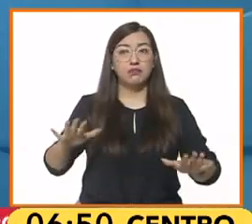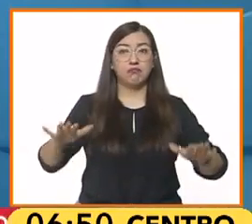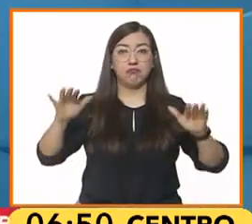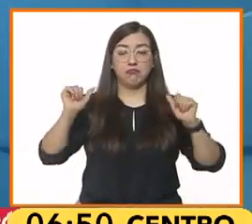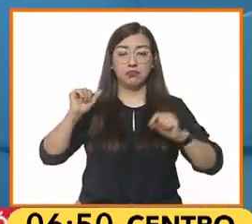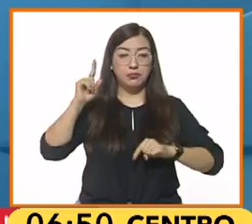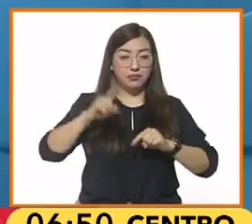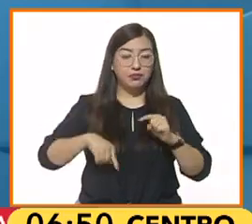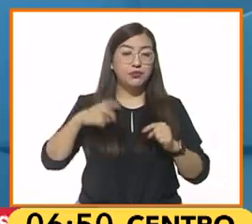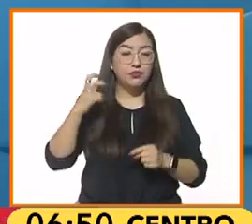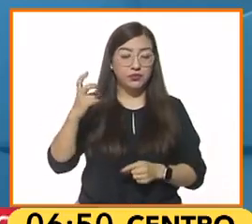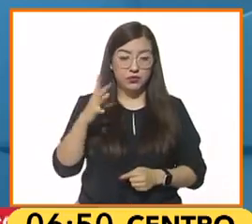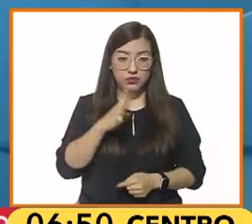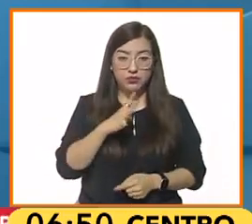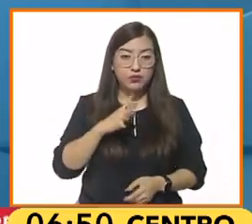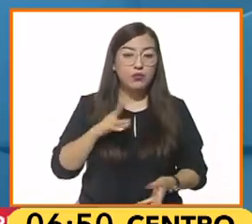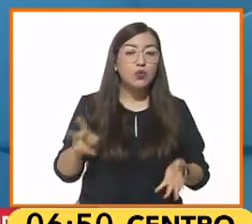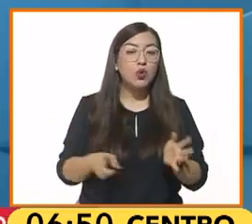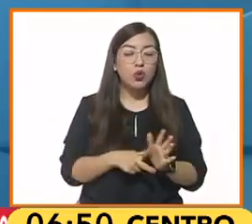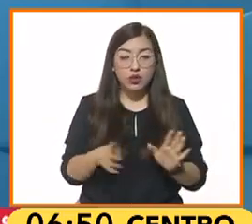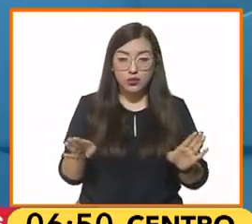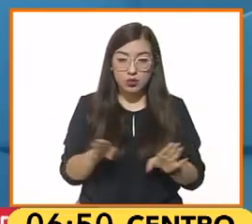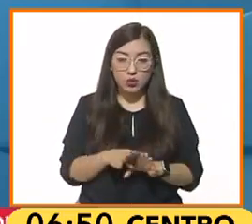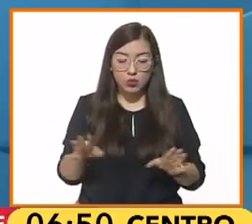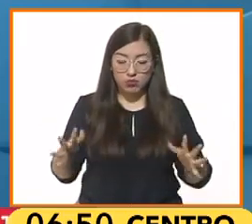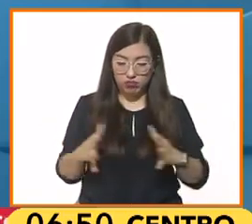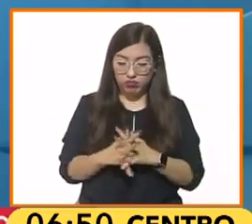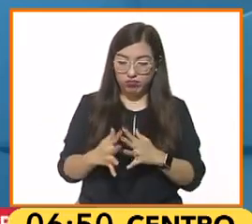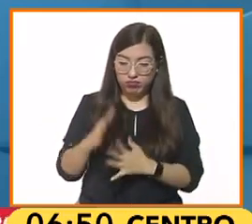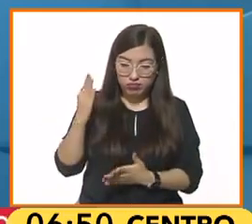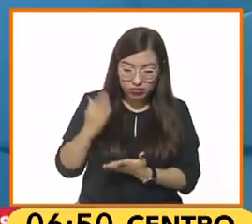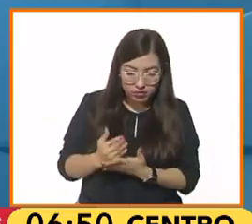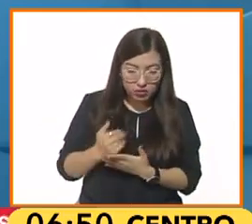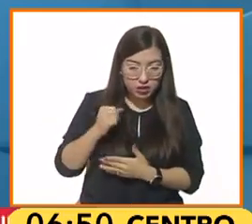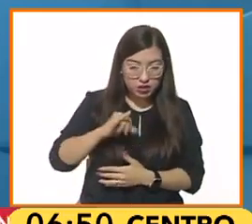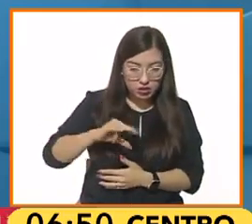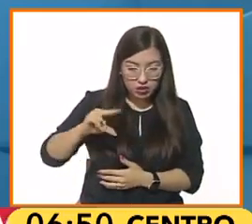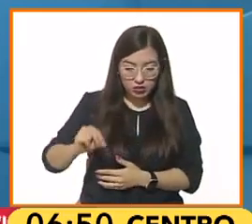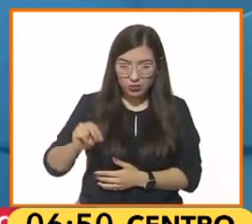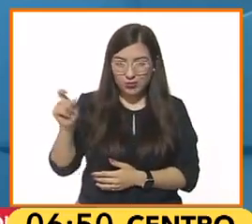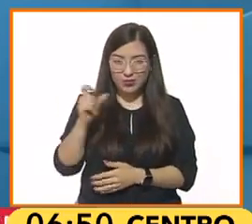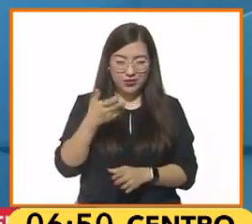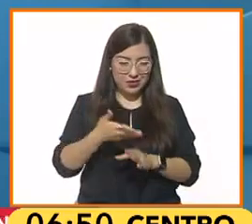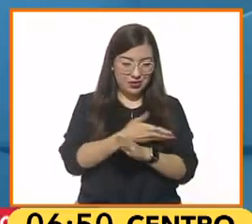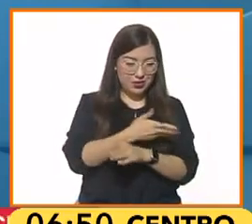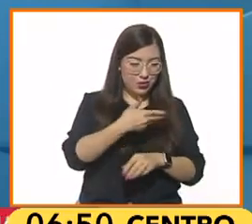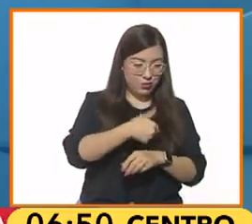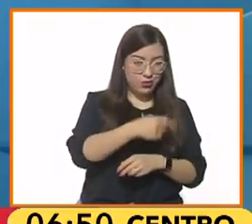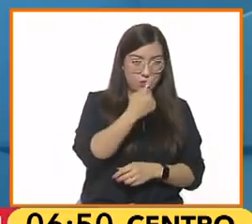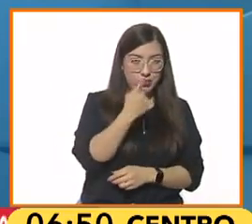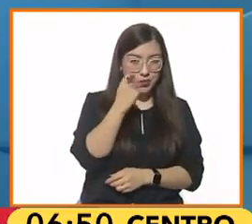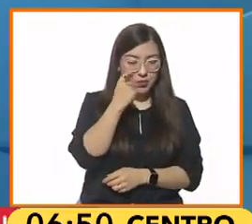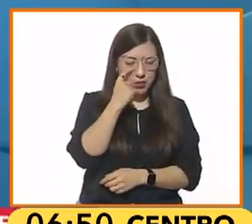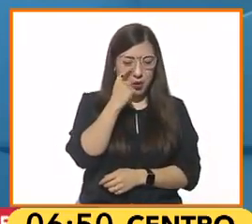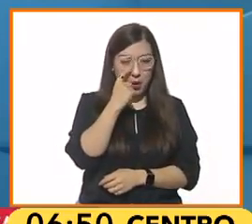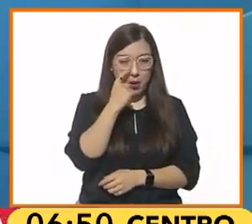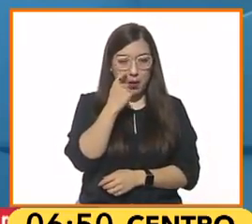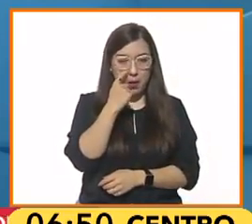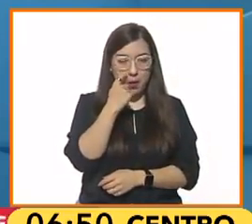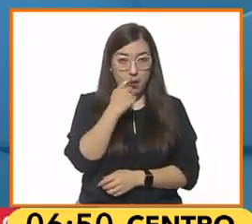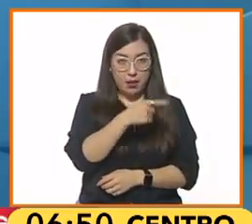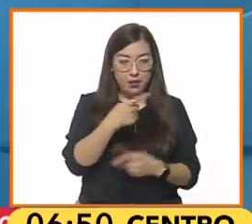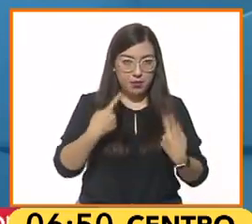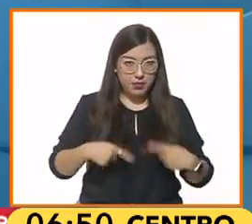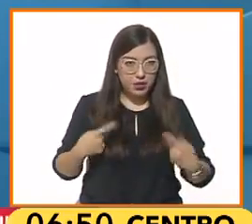que causó la reanudación del cese al fuego, que justamente cuando íbamos a pasar de la fase 1, de la entrega de los prisioneros y